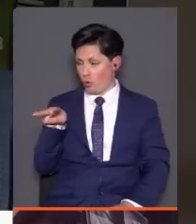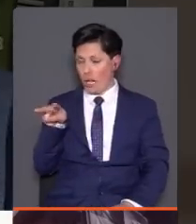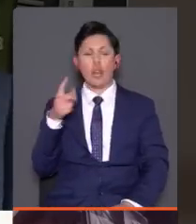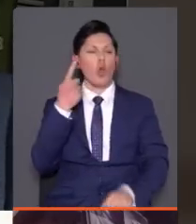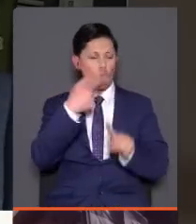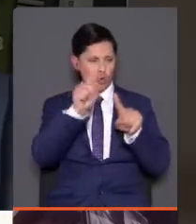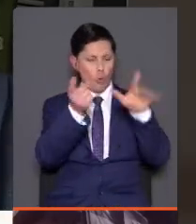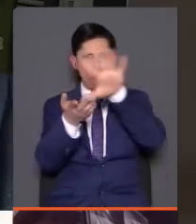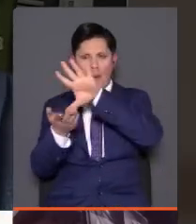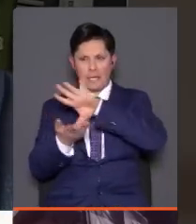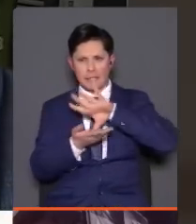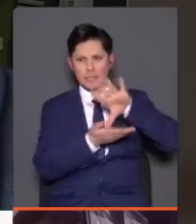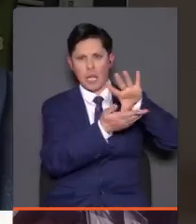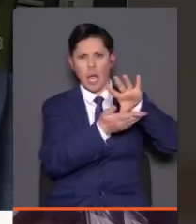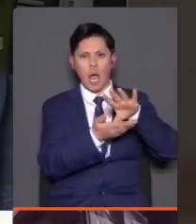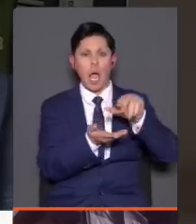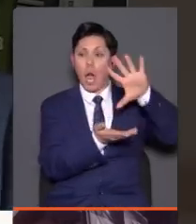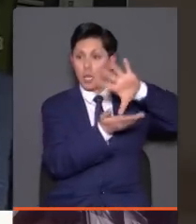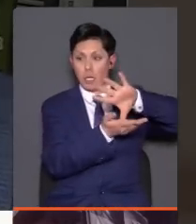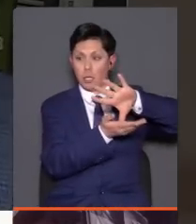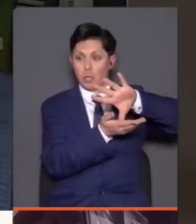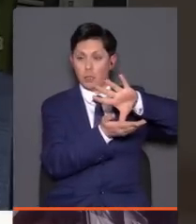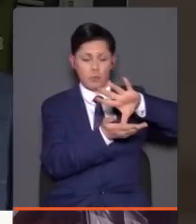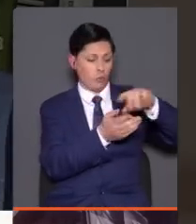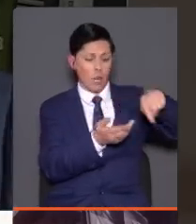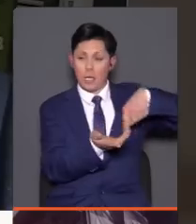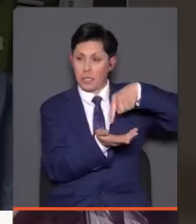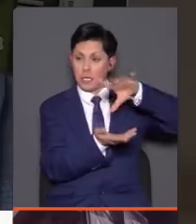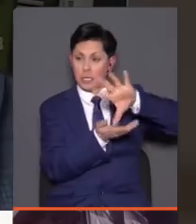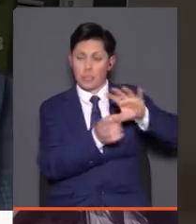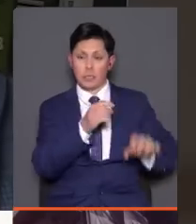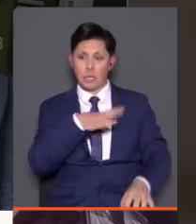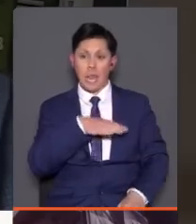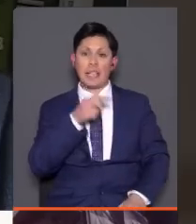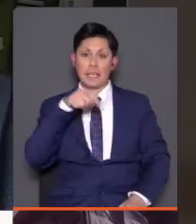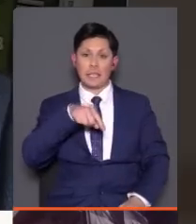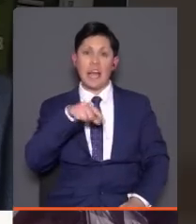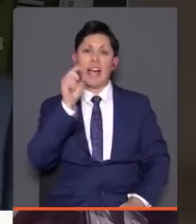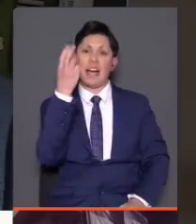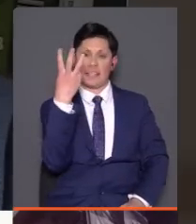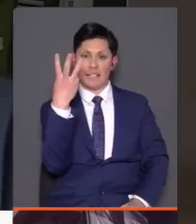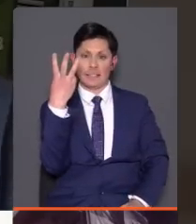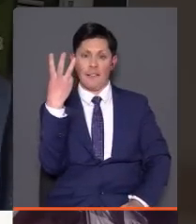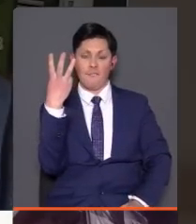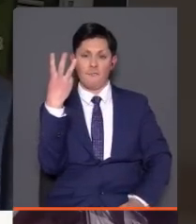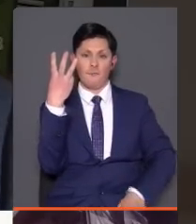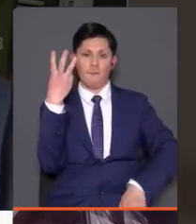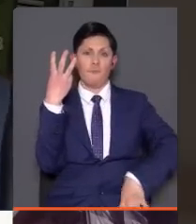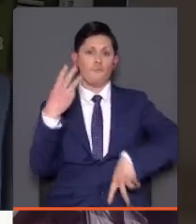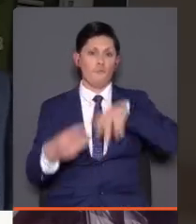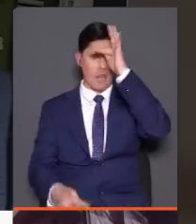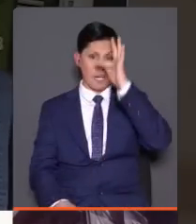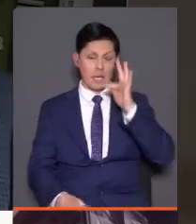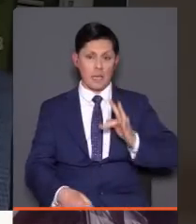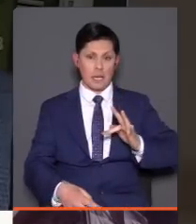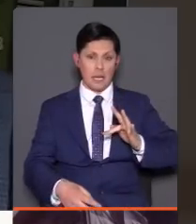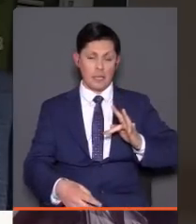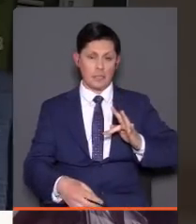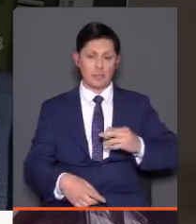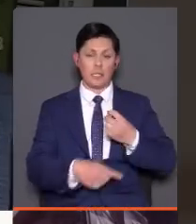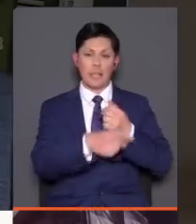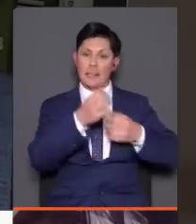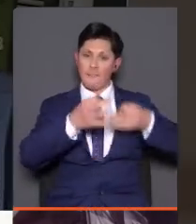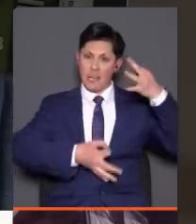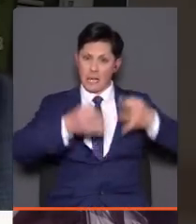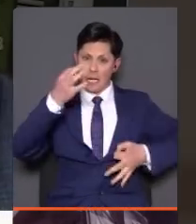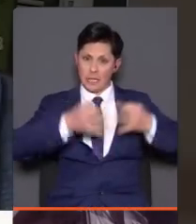por qué acá ser distinto. Si hemos visto que este año han asesinado a 3 fiscales, por ejemplo, en el resto de Latinoamérica,